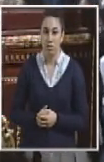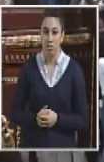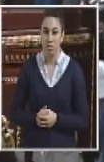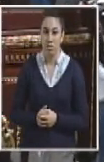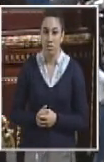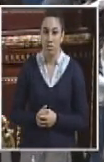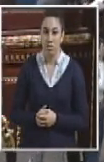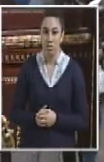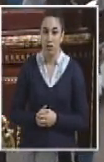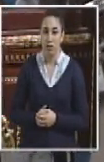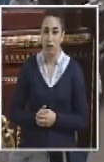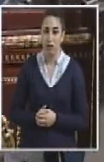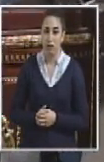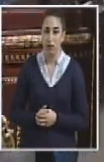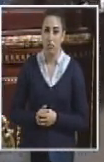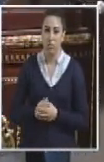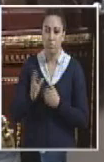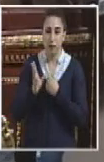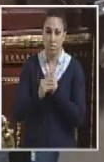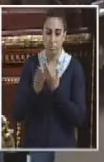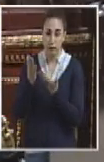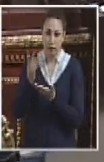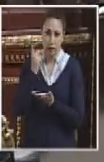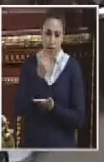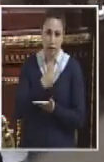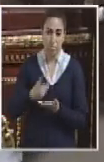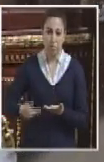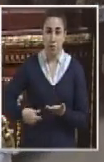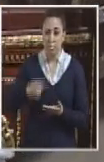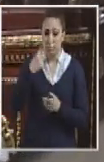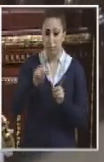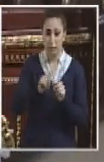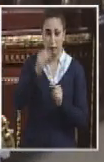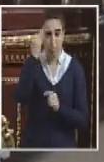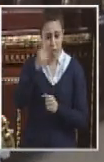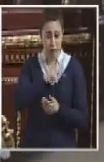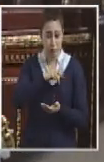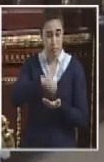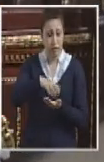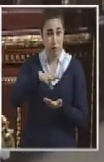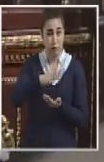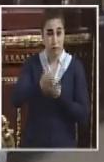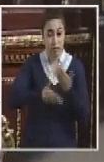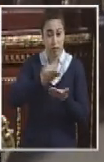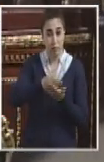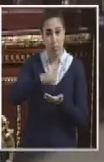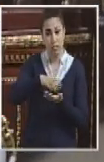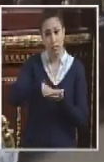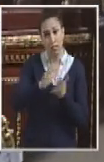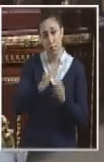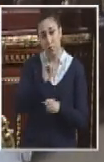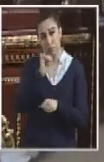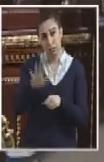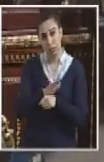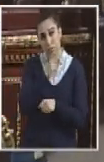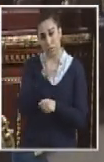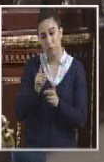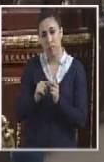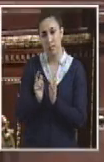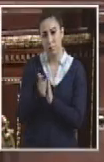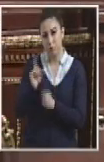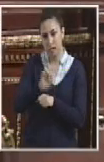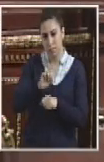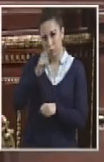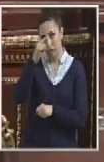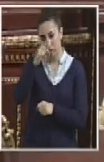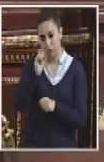Con su venia, diputada presidenta, solicito la inserción íntegra de la presente iniciativa en el Diario de los Debates. El ser humano tiene